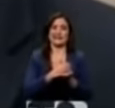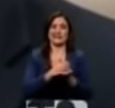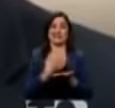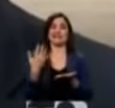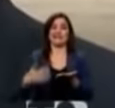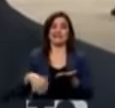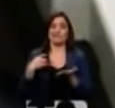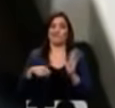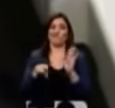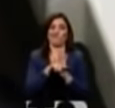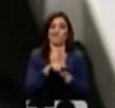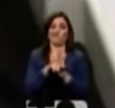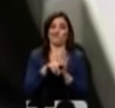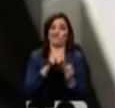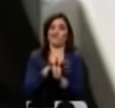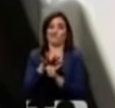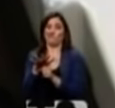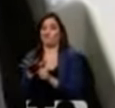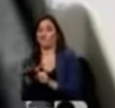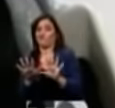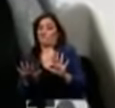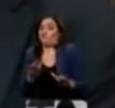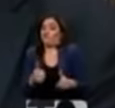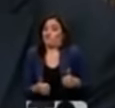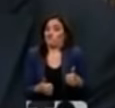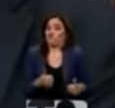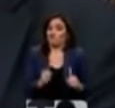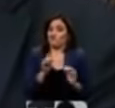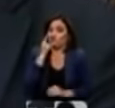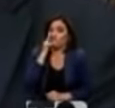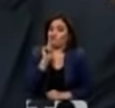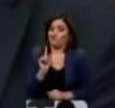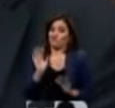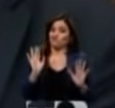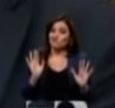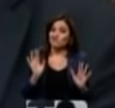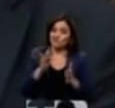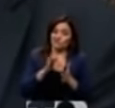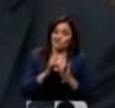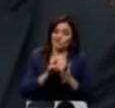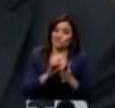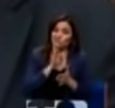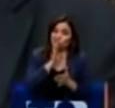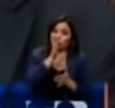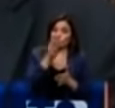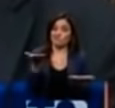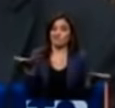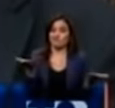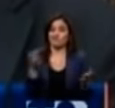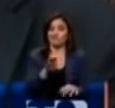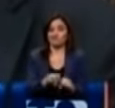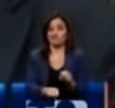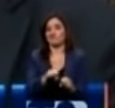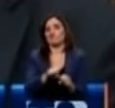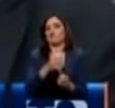efecto secundario en otro sector, y no sabemos cuál. Tendría que verse acompañada de otras medidas que terminarían golpeando el